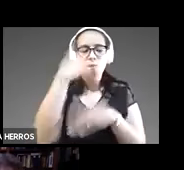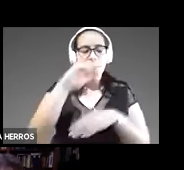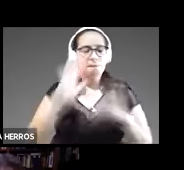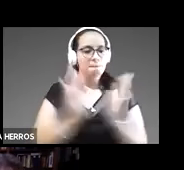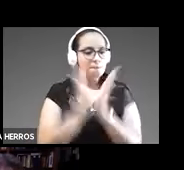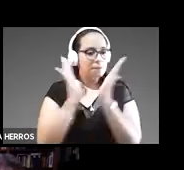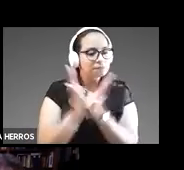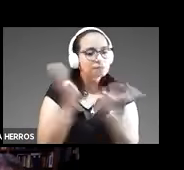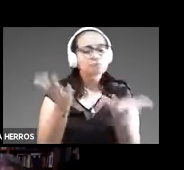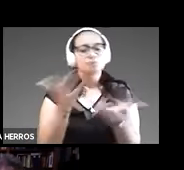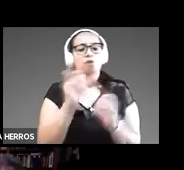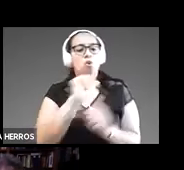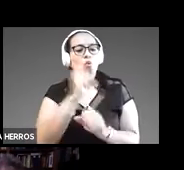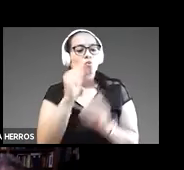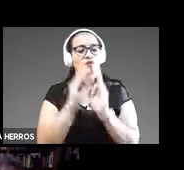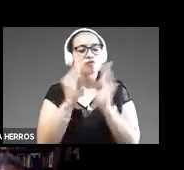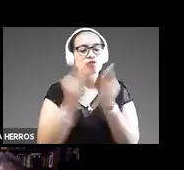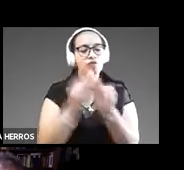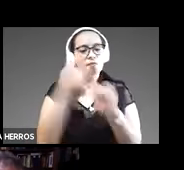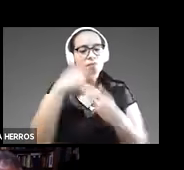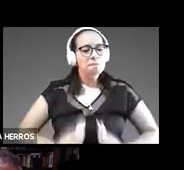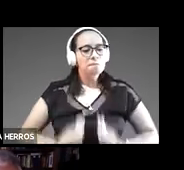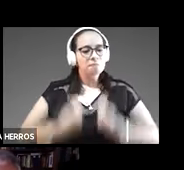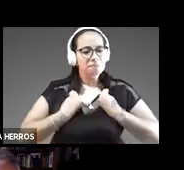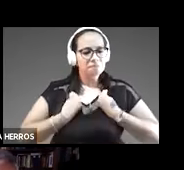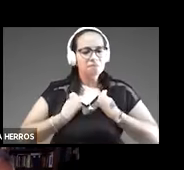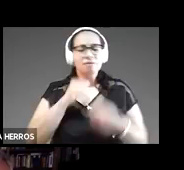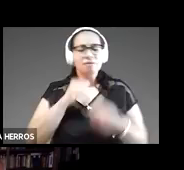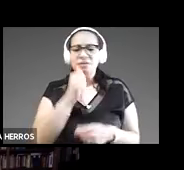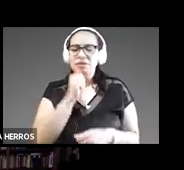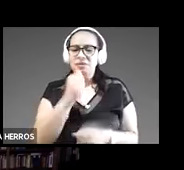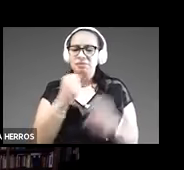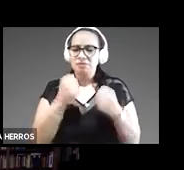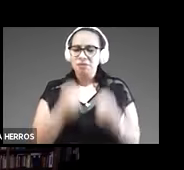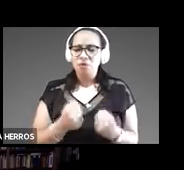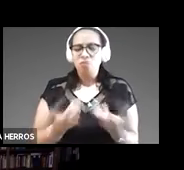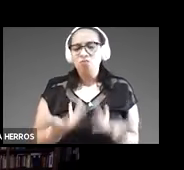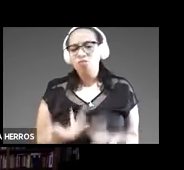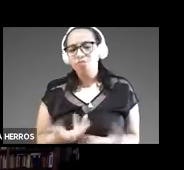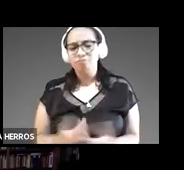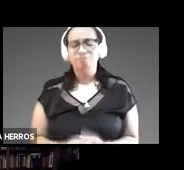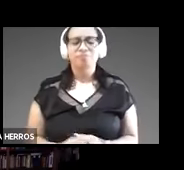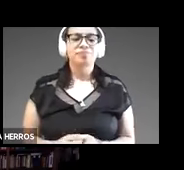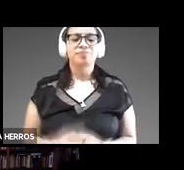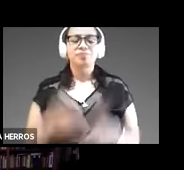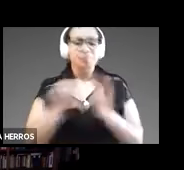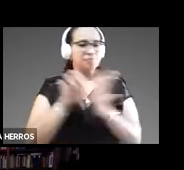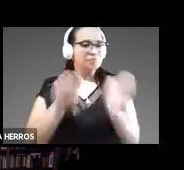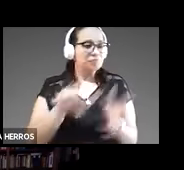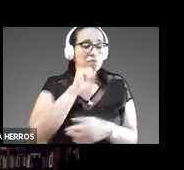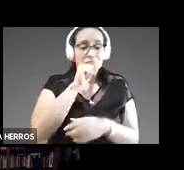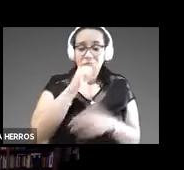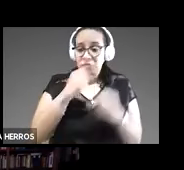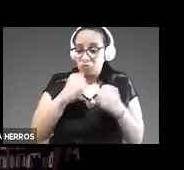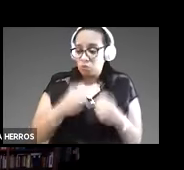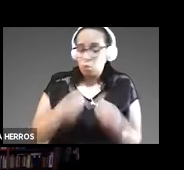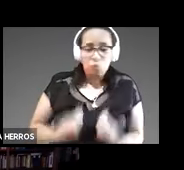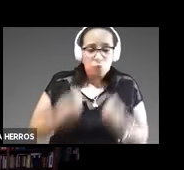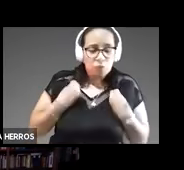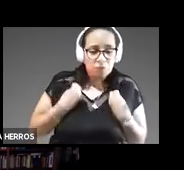forma de vivir la inseguridad, ¿no? Es decir, si la inseguridad no la vivimos de